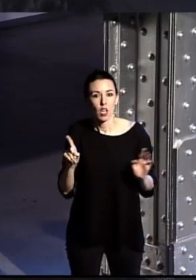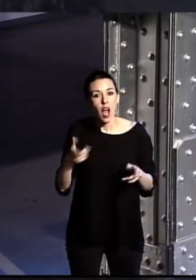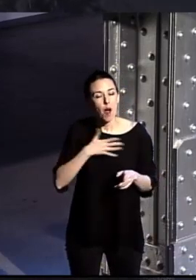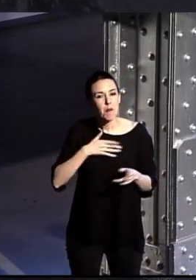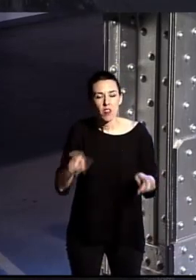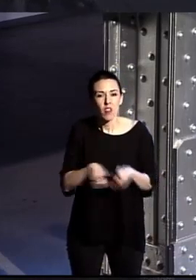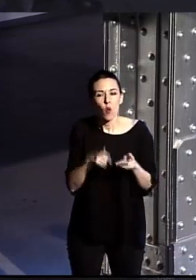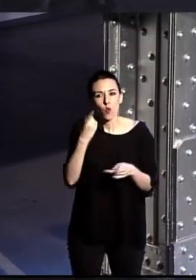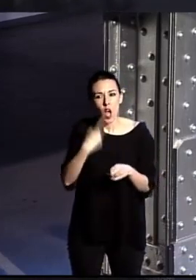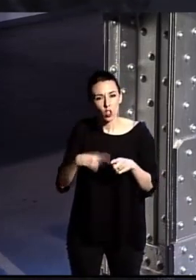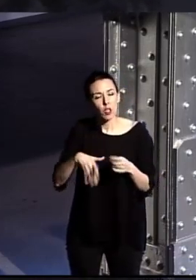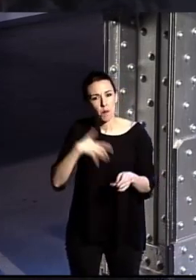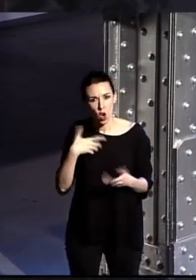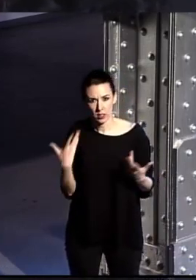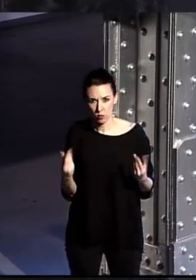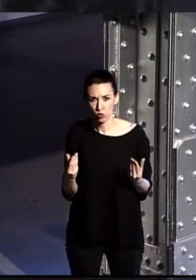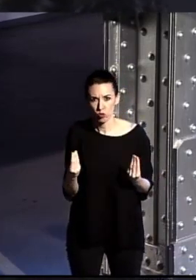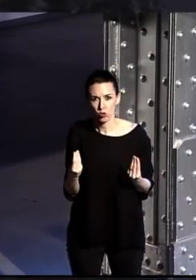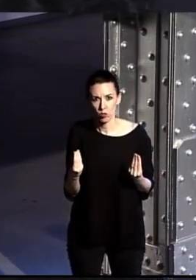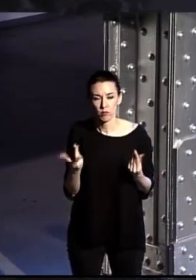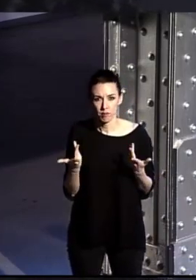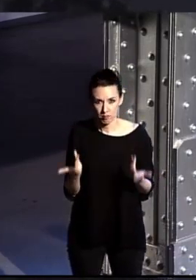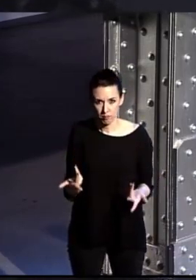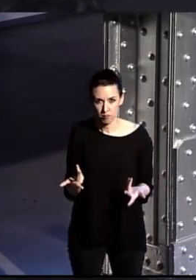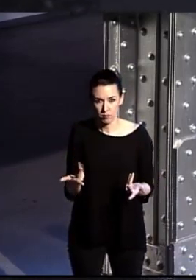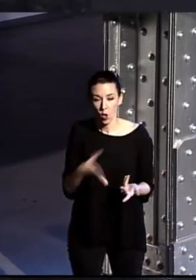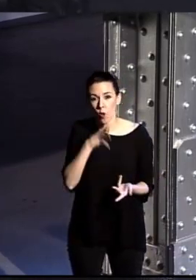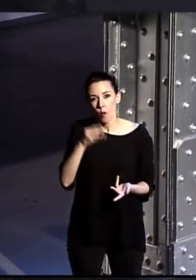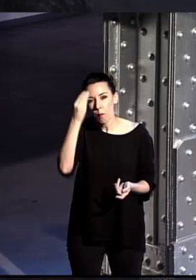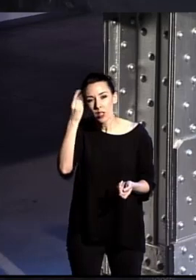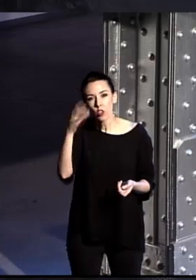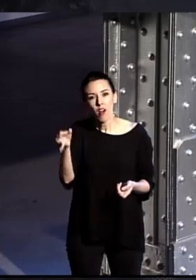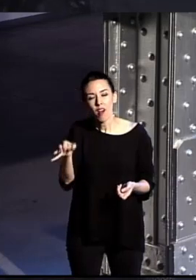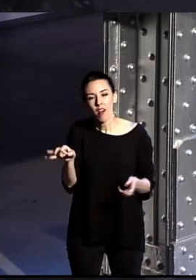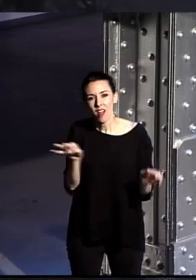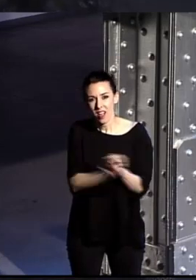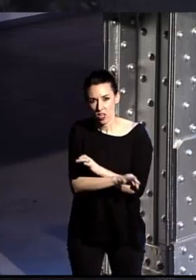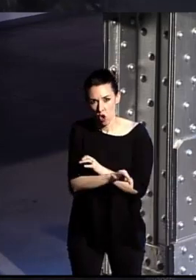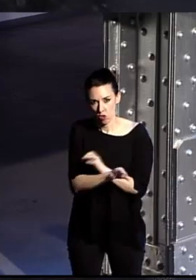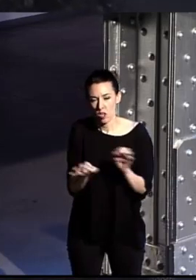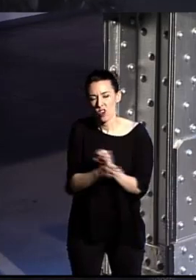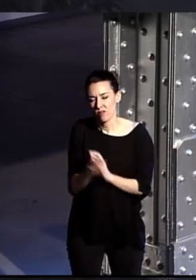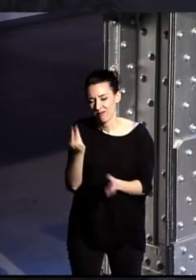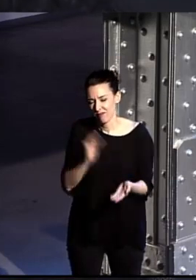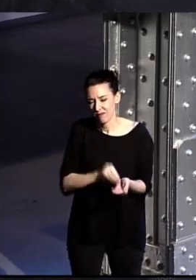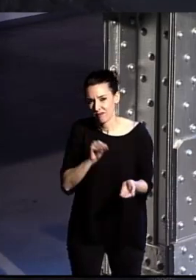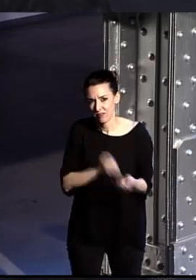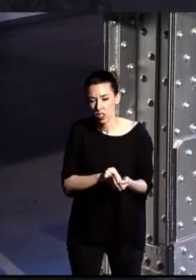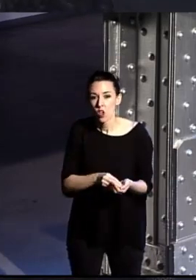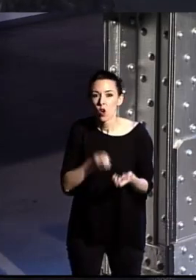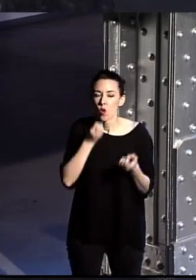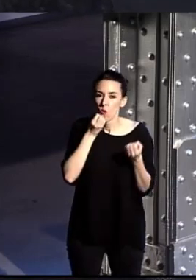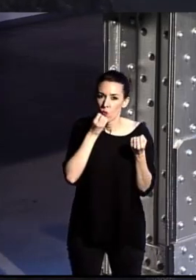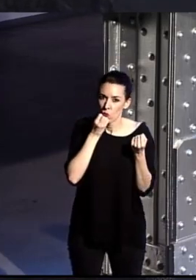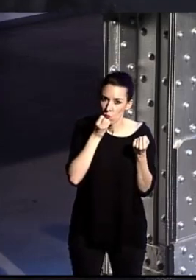de todas formas, hay una cosa que sí me molesta mucho, porque creo que es un error, y un error muy repetido, y está muy